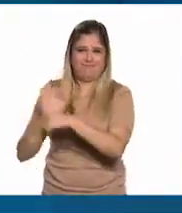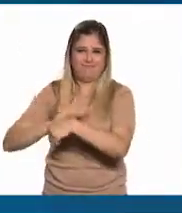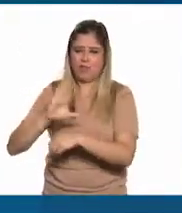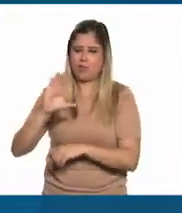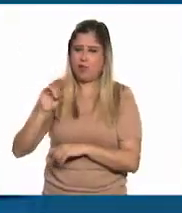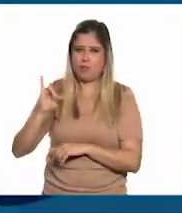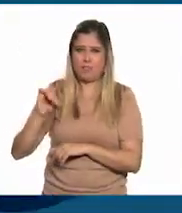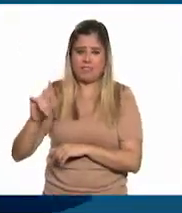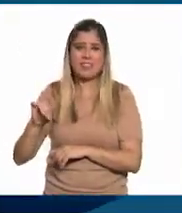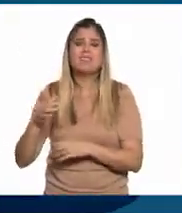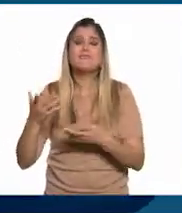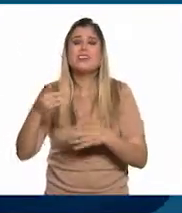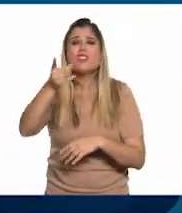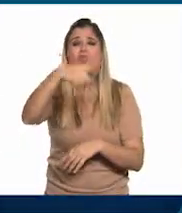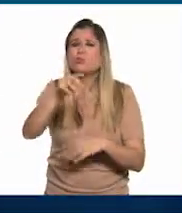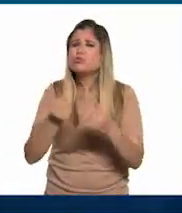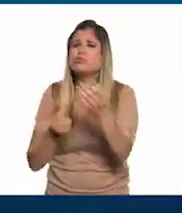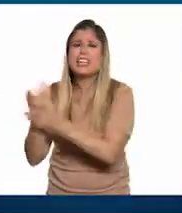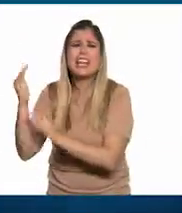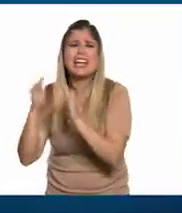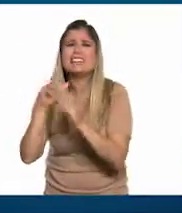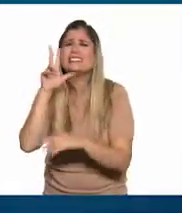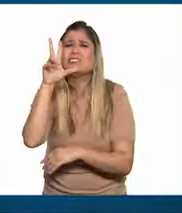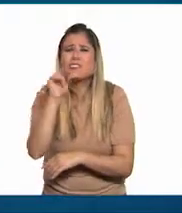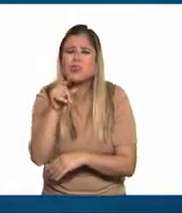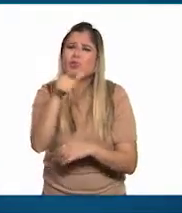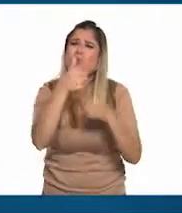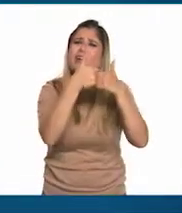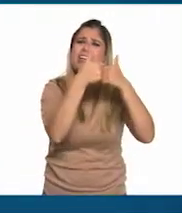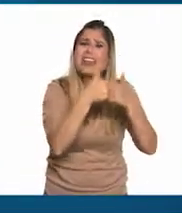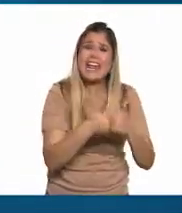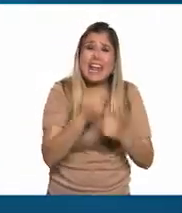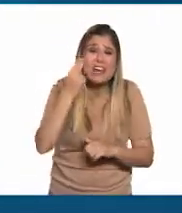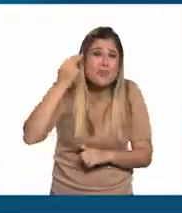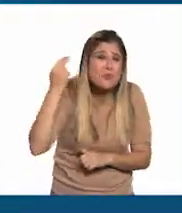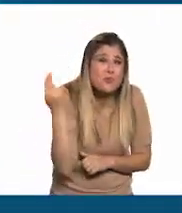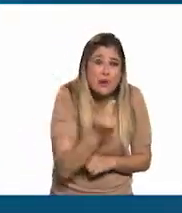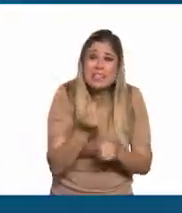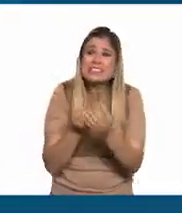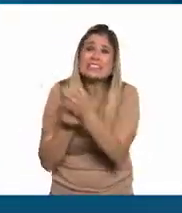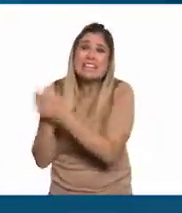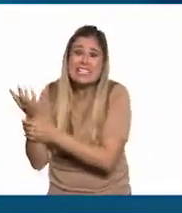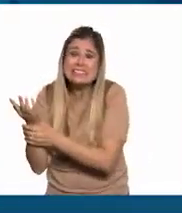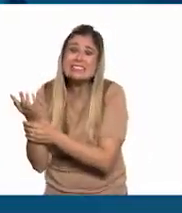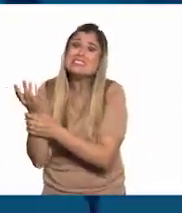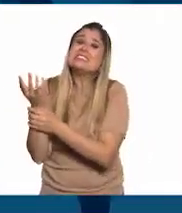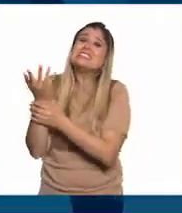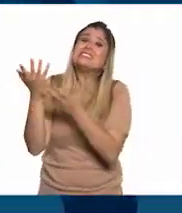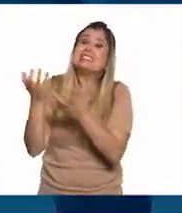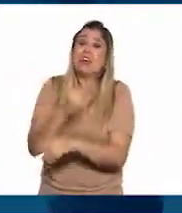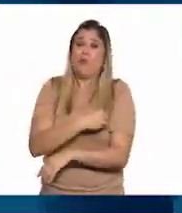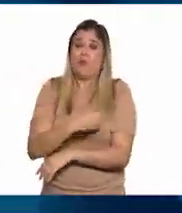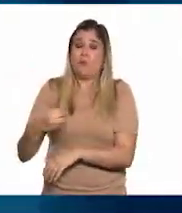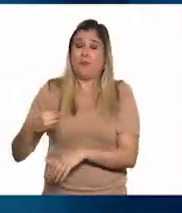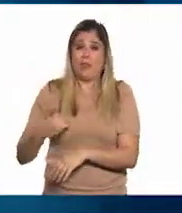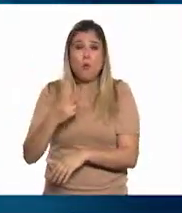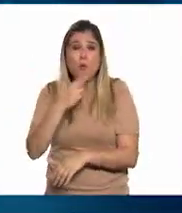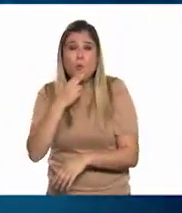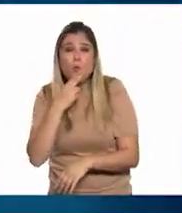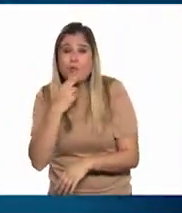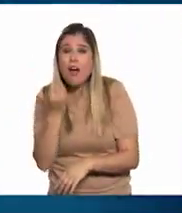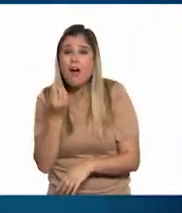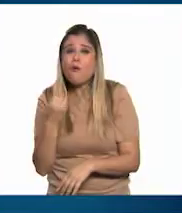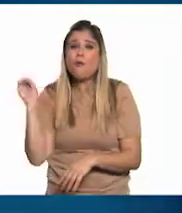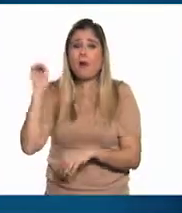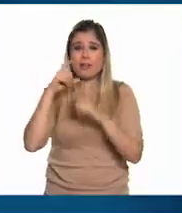Trata de no salir de casa a menos que sea muy necesario. Si lo haces, utiliza el